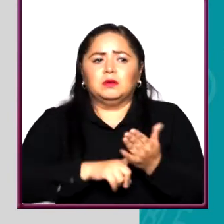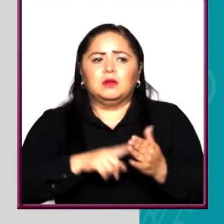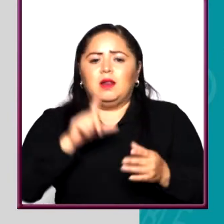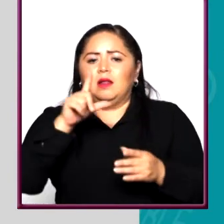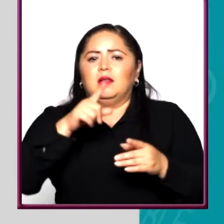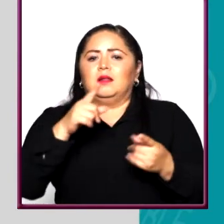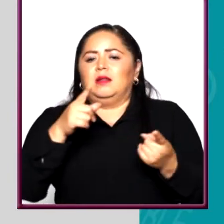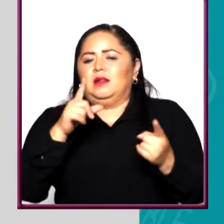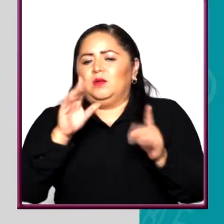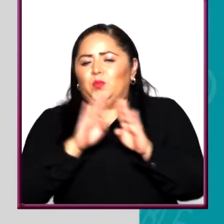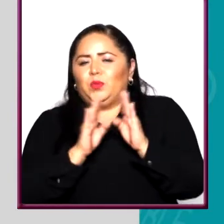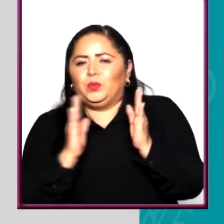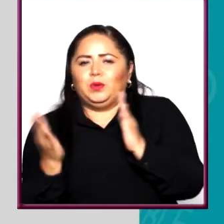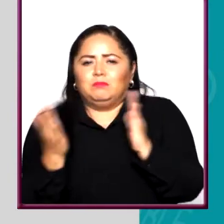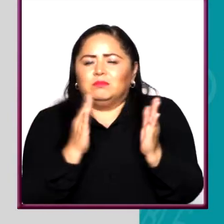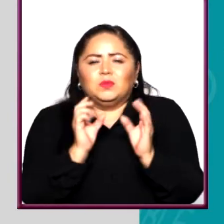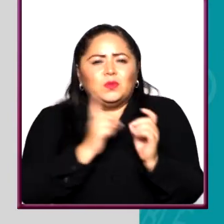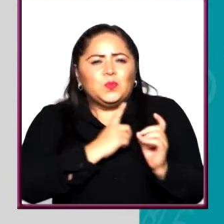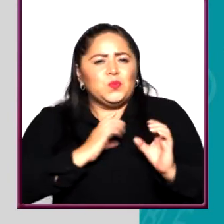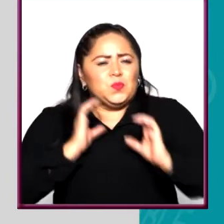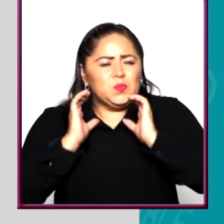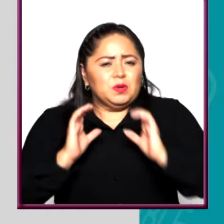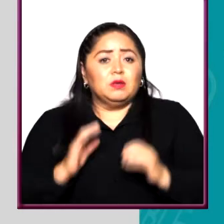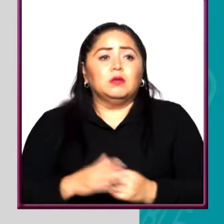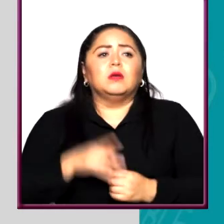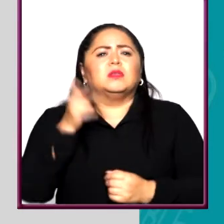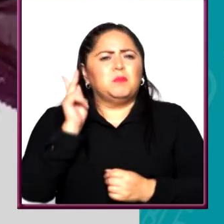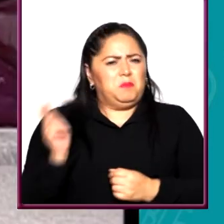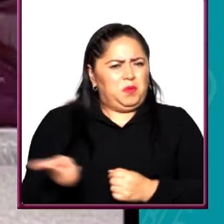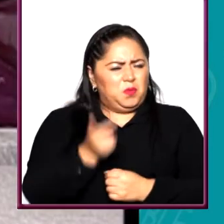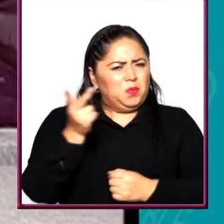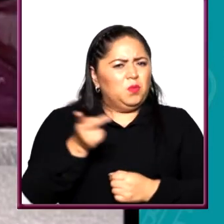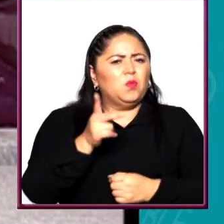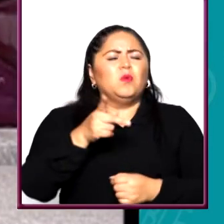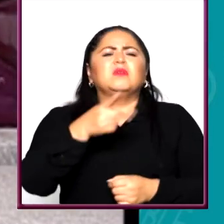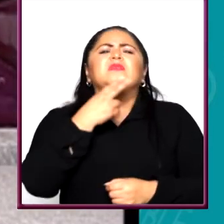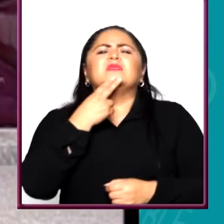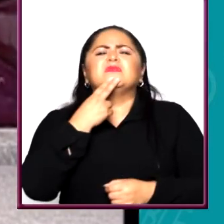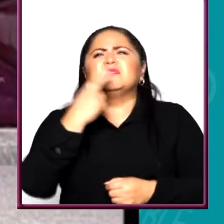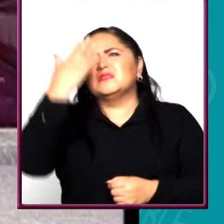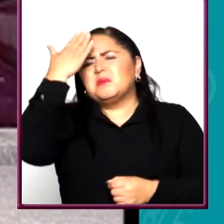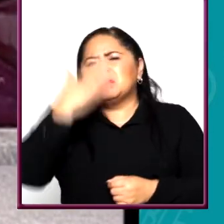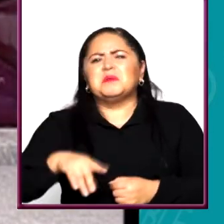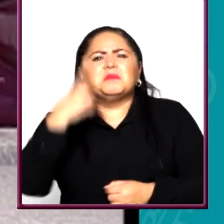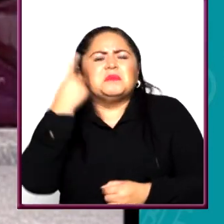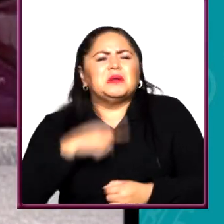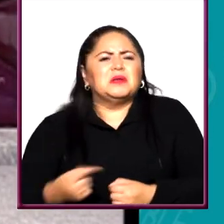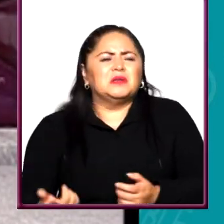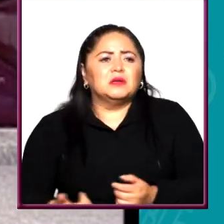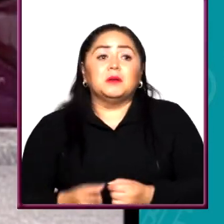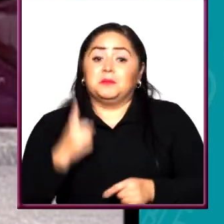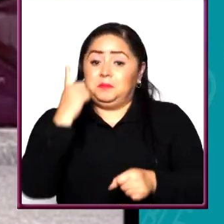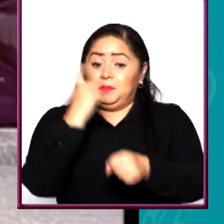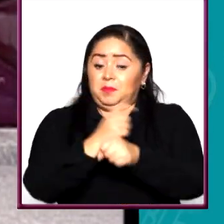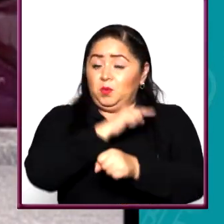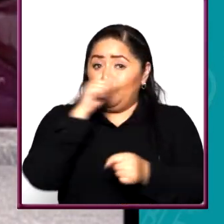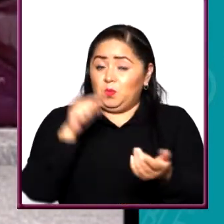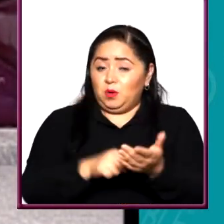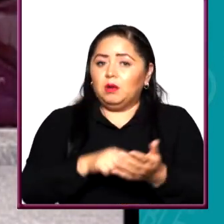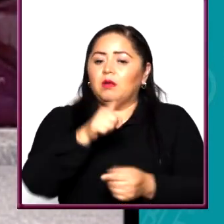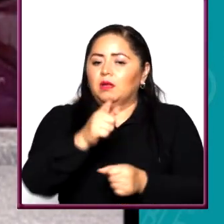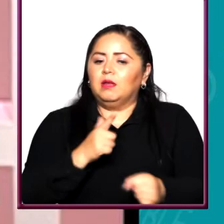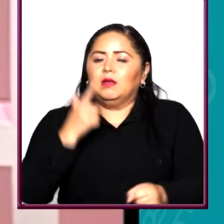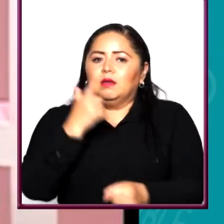dedos con suavidad por los pliegues de los labios mayores y menores. Te preguntarás, ¿de qué te sirve saber todo